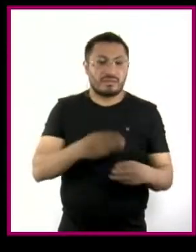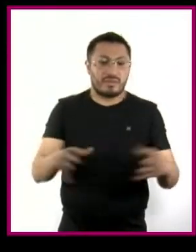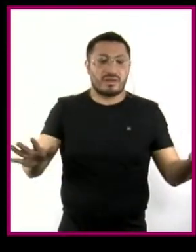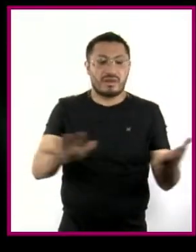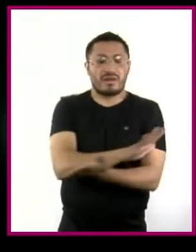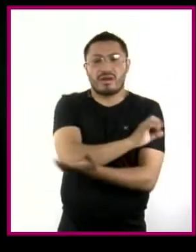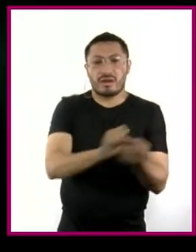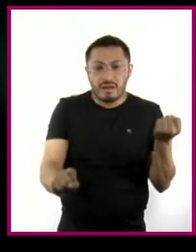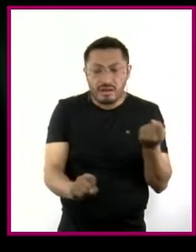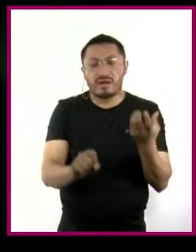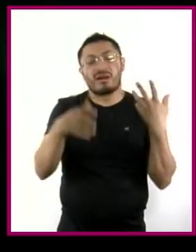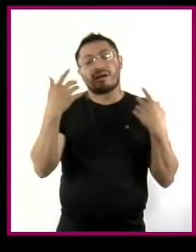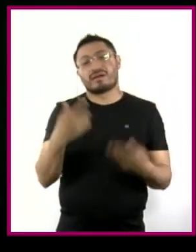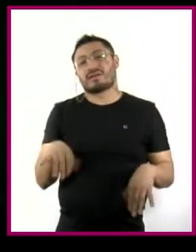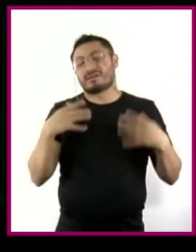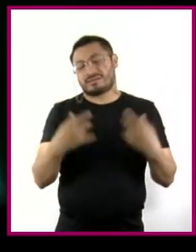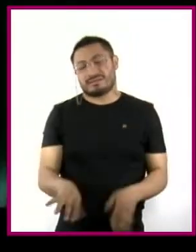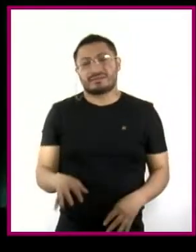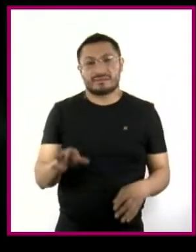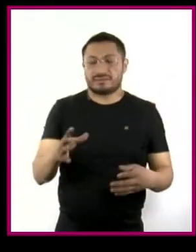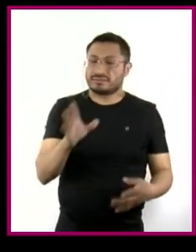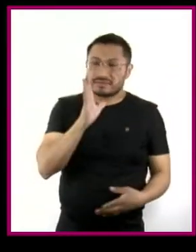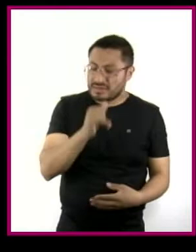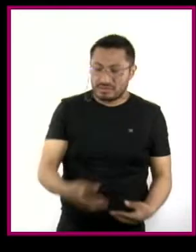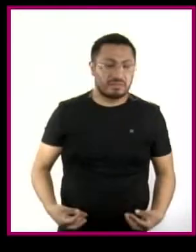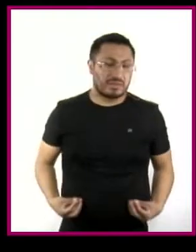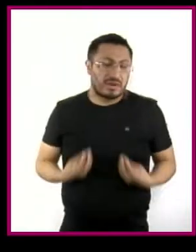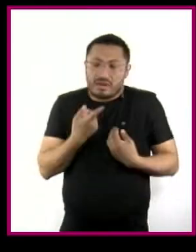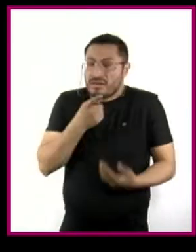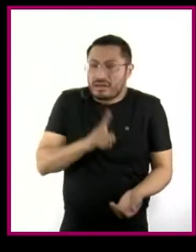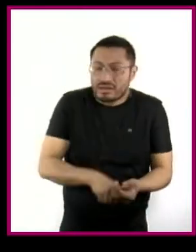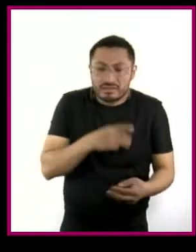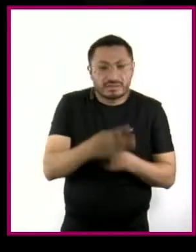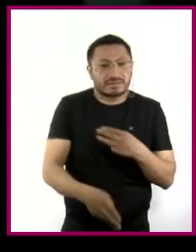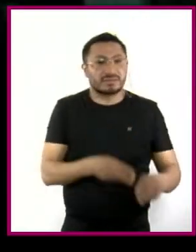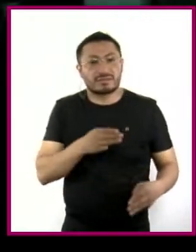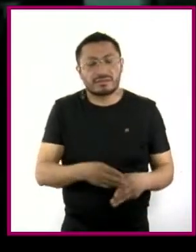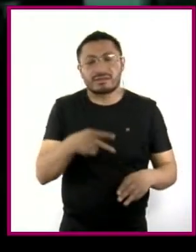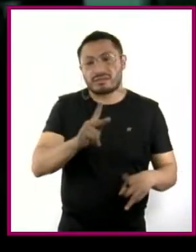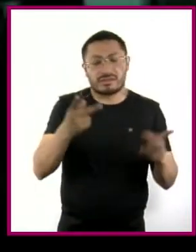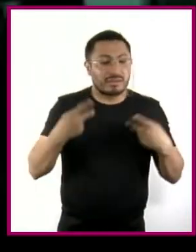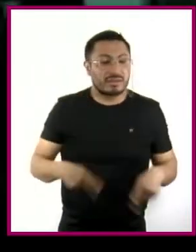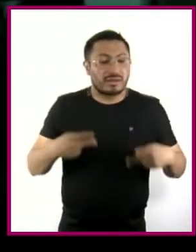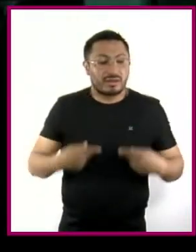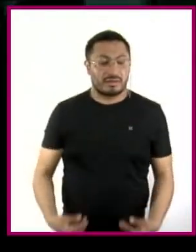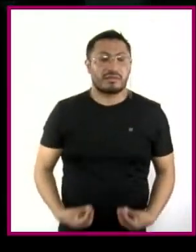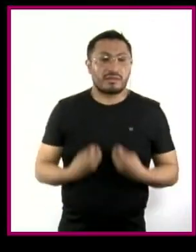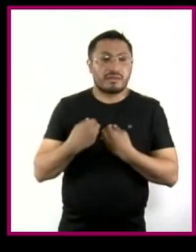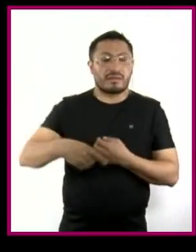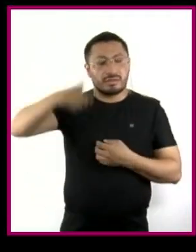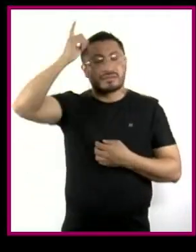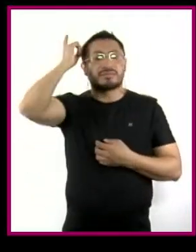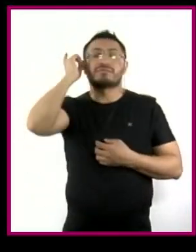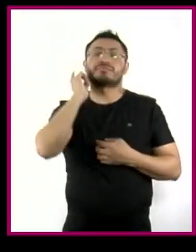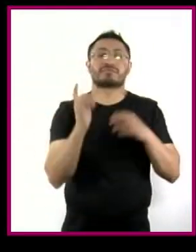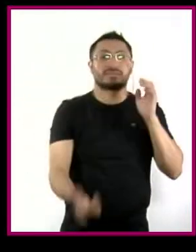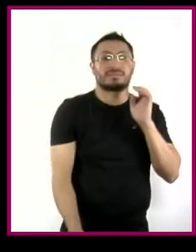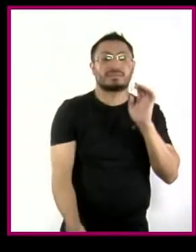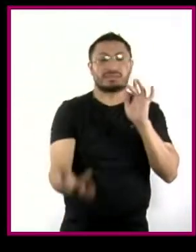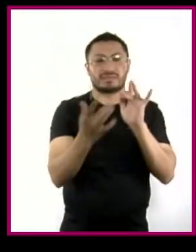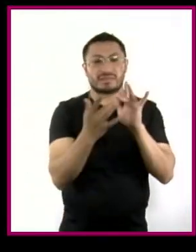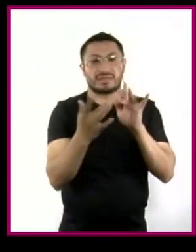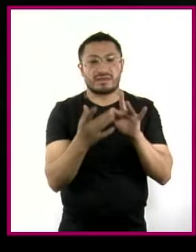destruida y es casi inhabitable, mientras que los seres humanos viven dormidos, conectados a